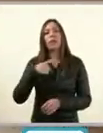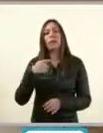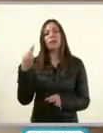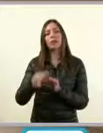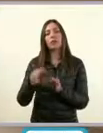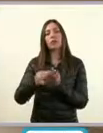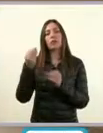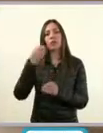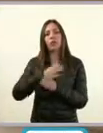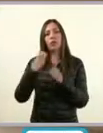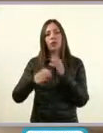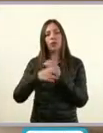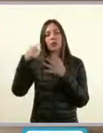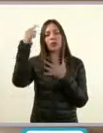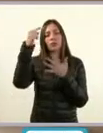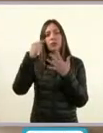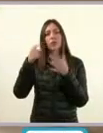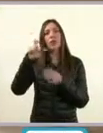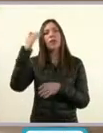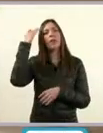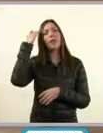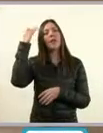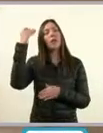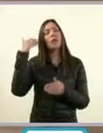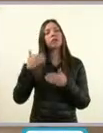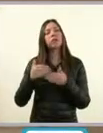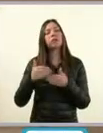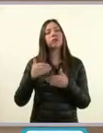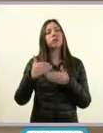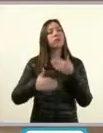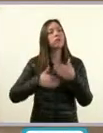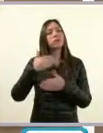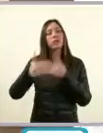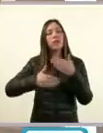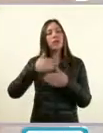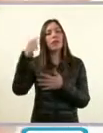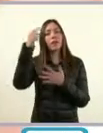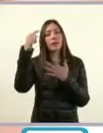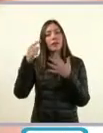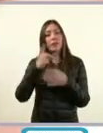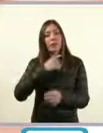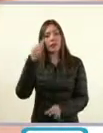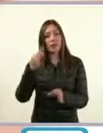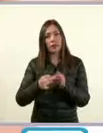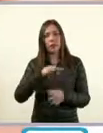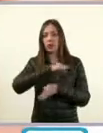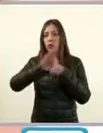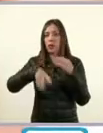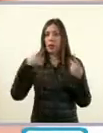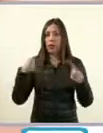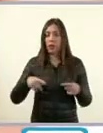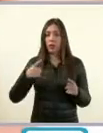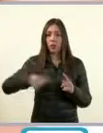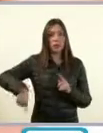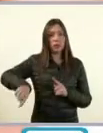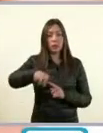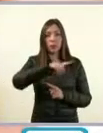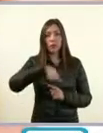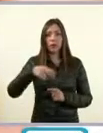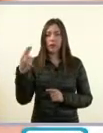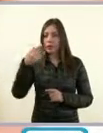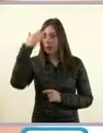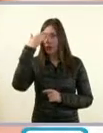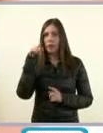otros requisitos. El transcurso del tiempo. Cuando digo en forma pública es que todo el mundo sepa, que la gente sepa, la colectividad sepa que tú eres el que